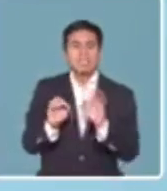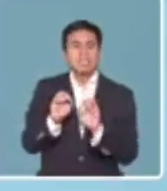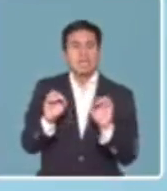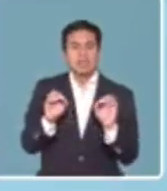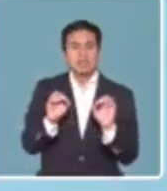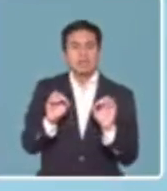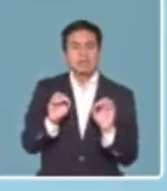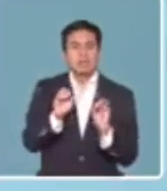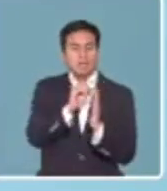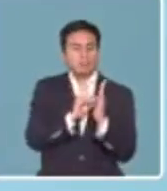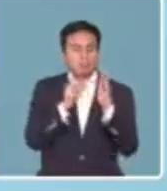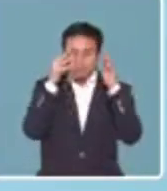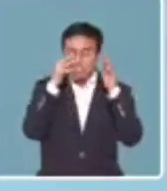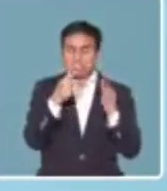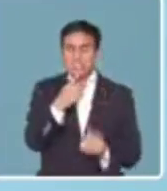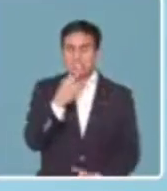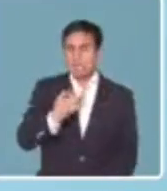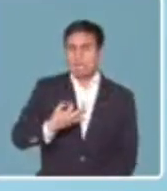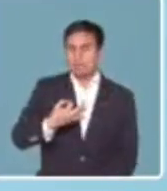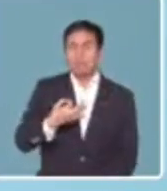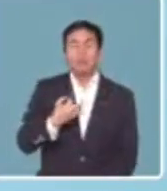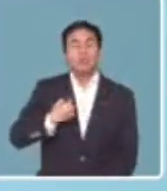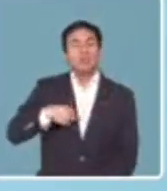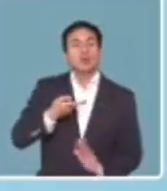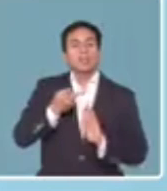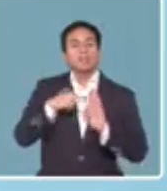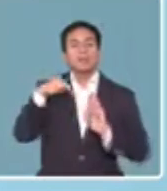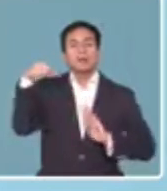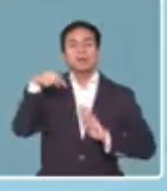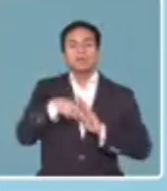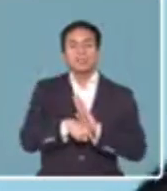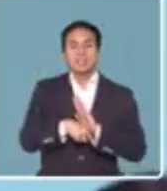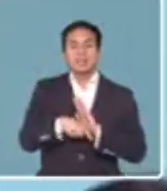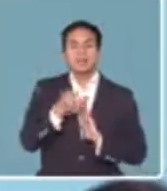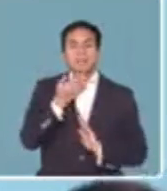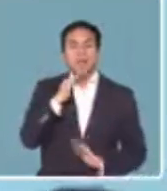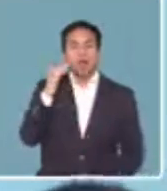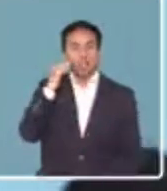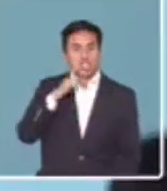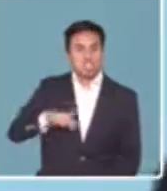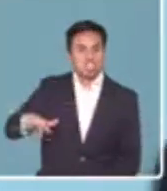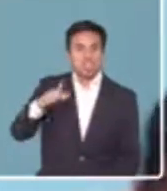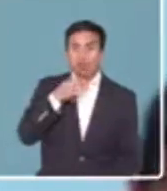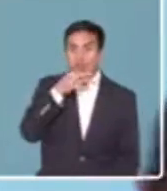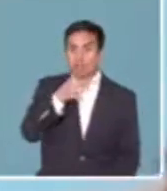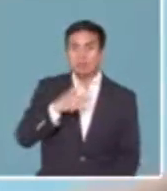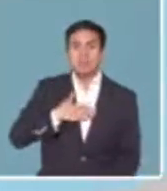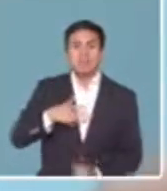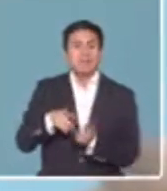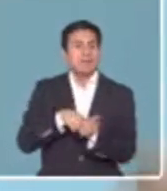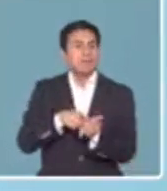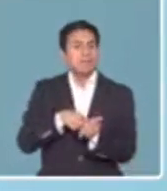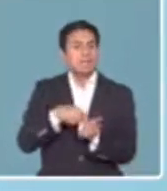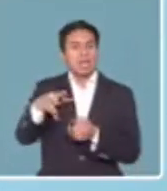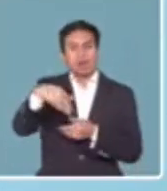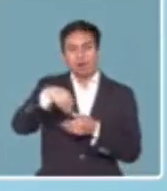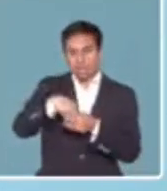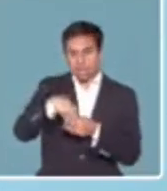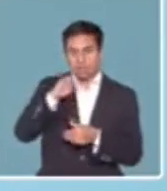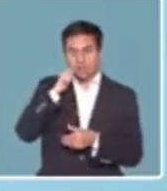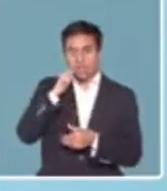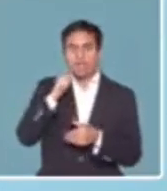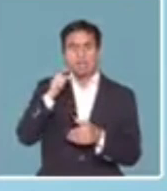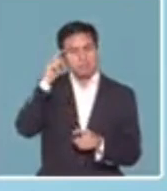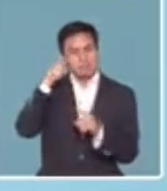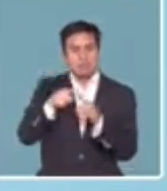Acá nadie se está riendo y tomamos estos casos muy en serio y de hecho estamos haciendo reformas profundas al sistema de mejor niñez y se lo puedo contar porque mi familia es familia de acogida y sabemos